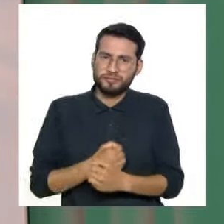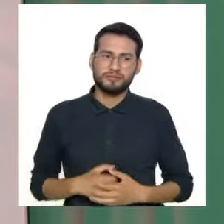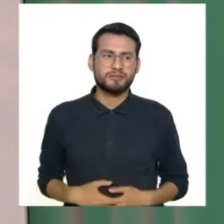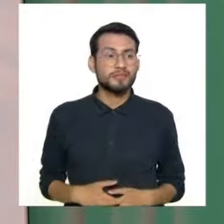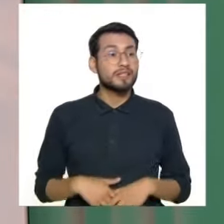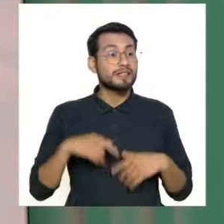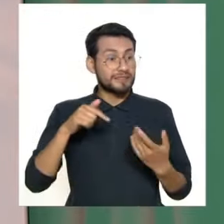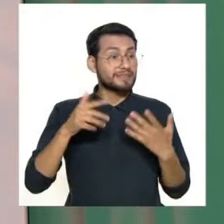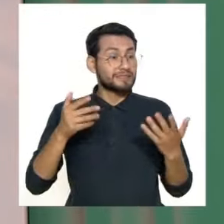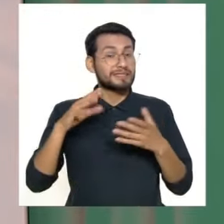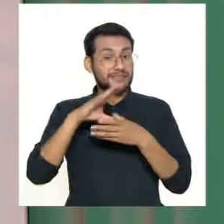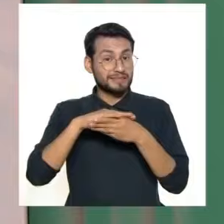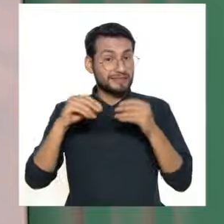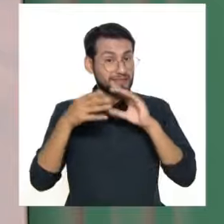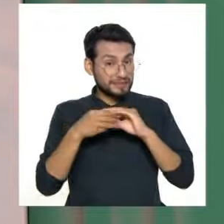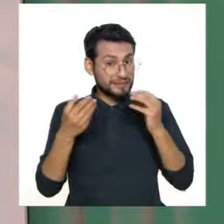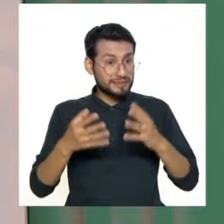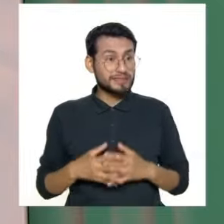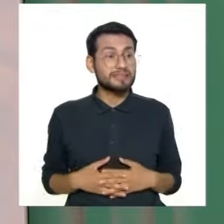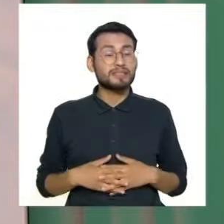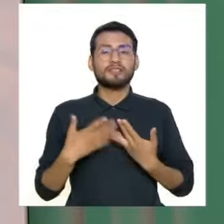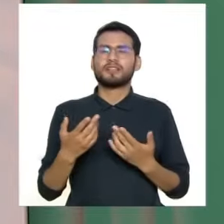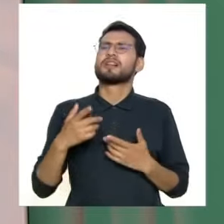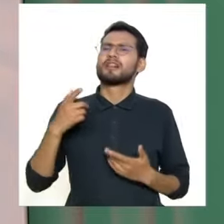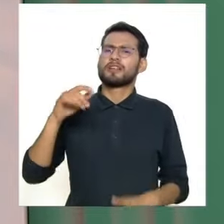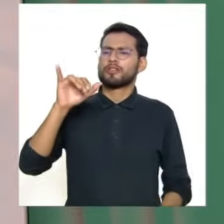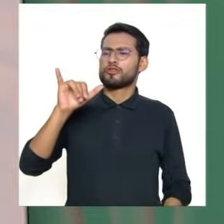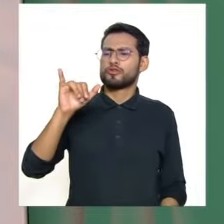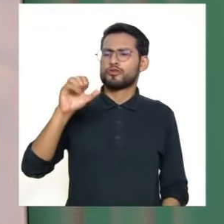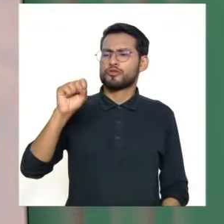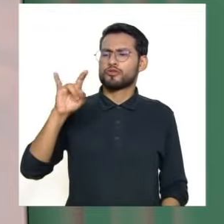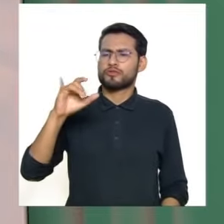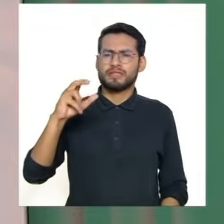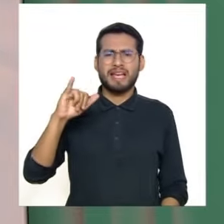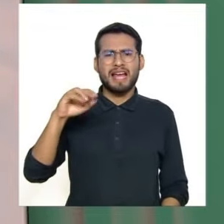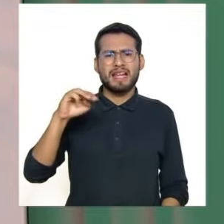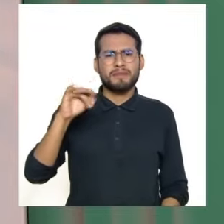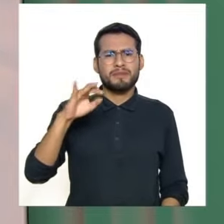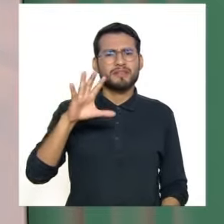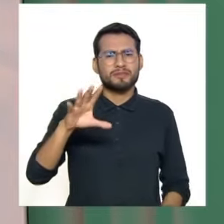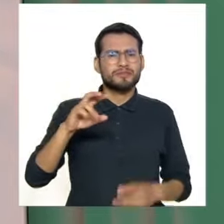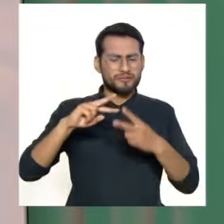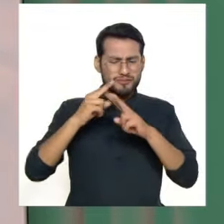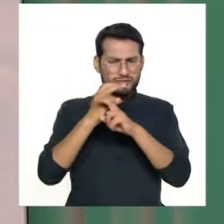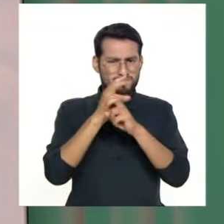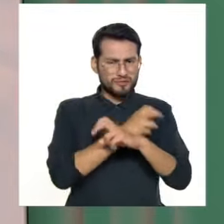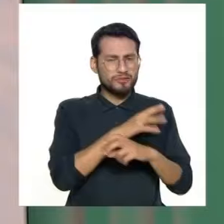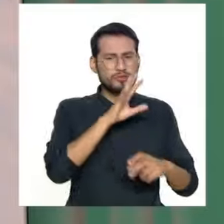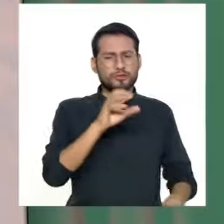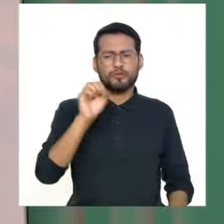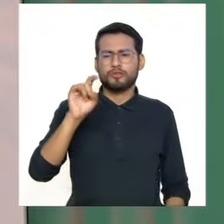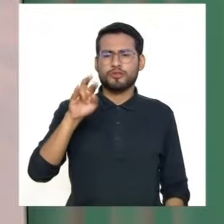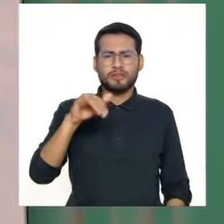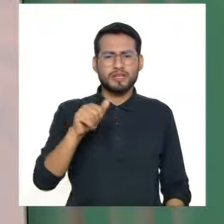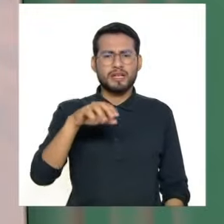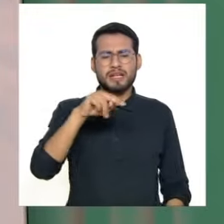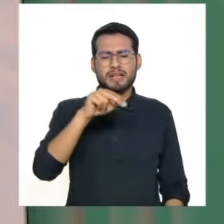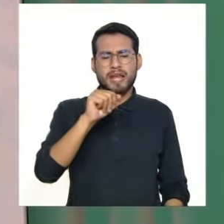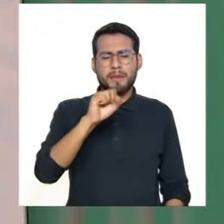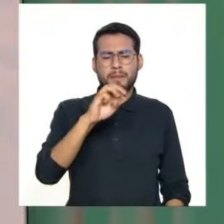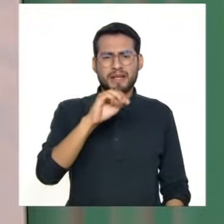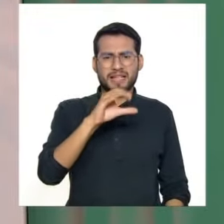un poco Esa es la historia de El Sur namaskar que es en sánscrito suya significa sol y namas